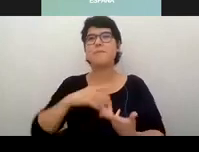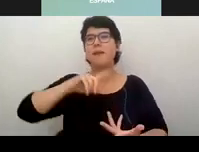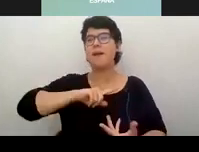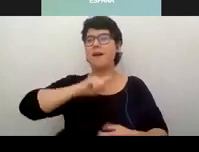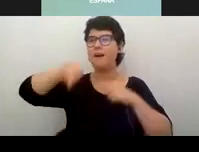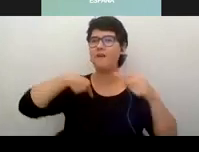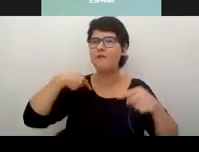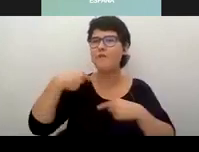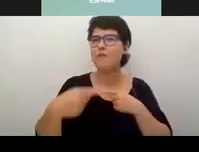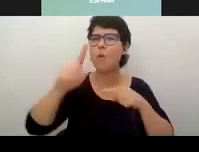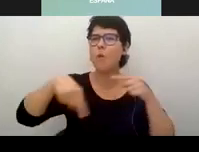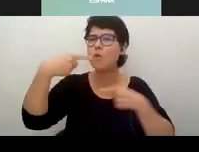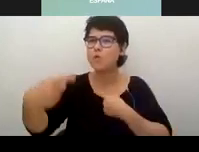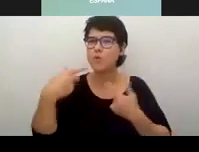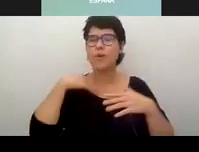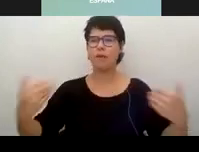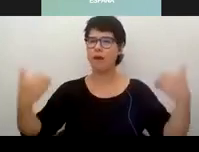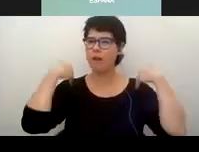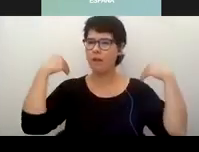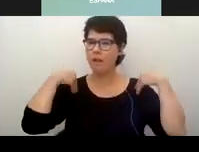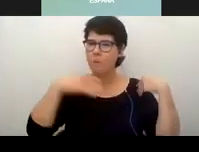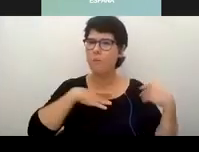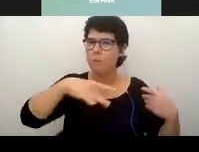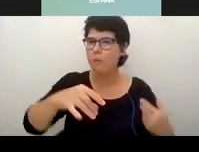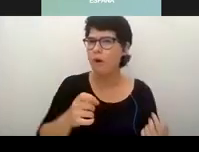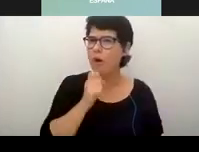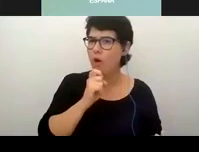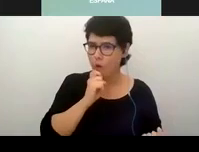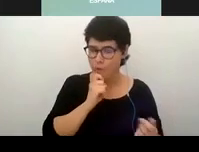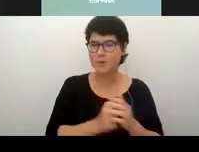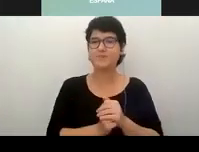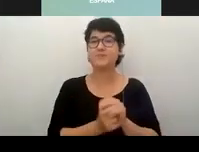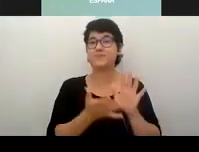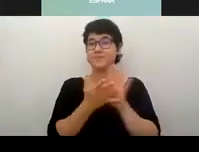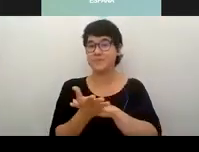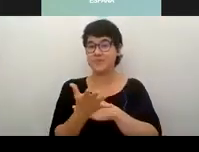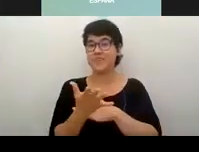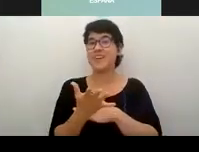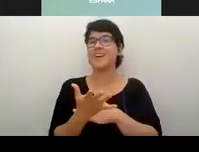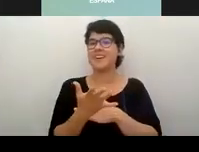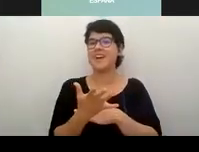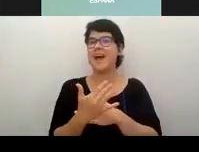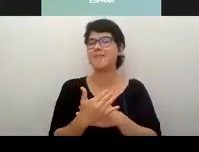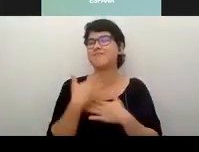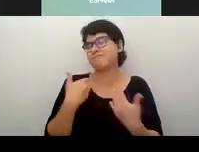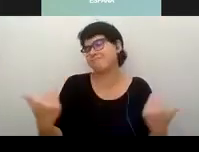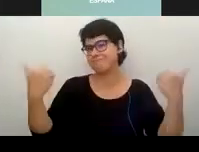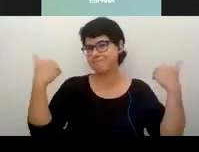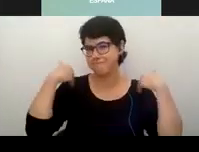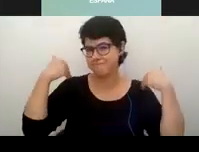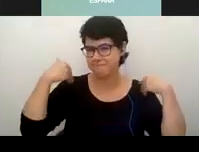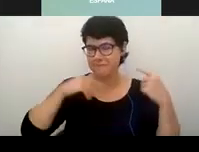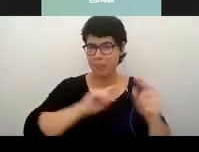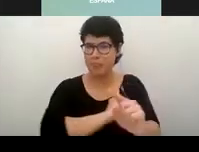vamos a tener en un momento concreto. Es decir, a la hora de realizar ejercicio físico, un factor que seguramente no